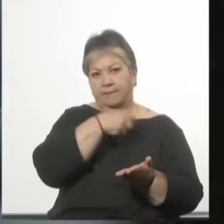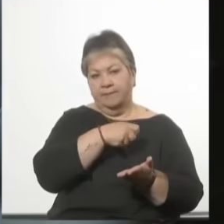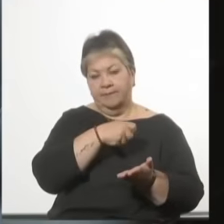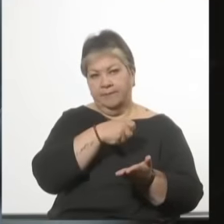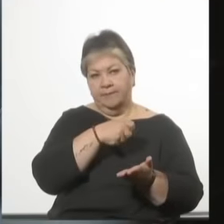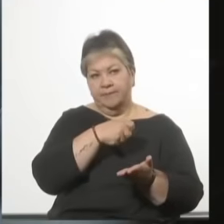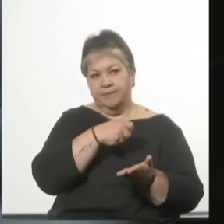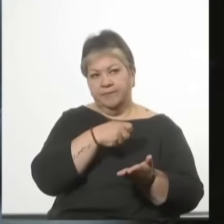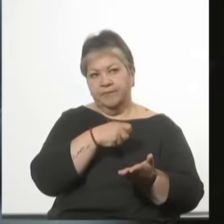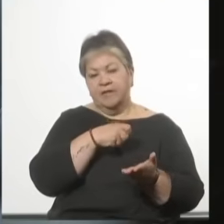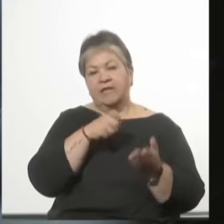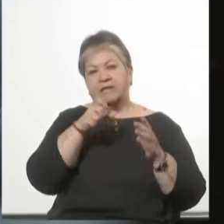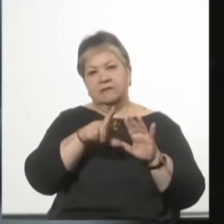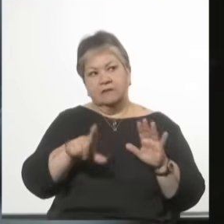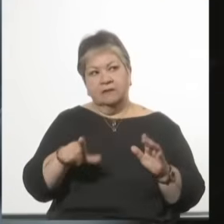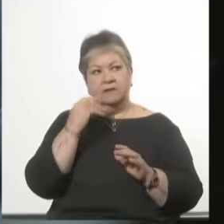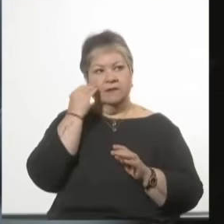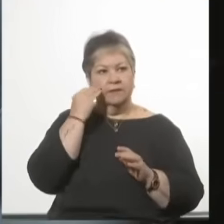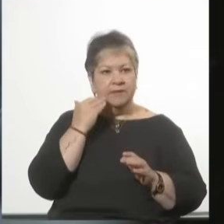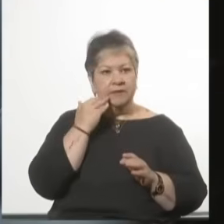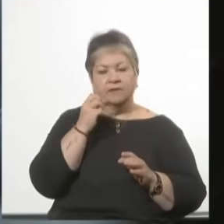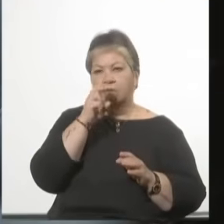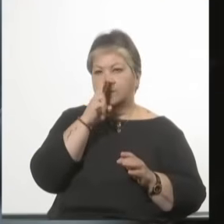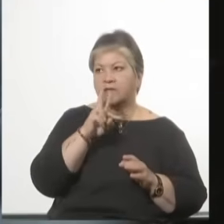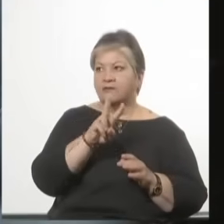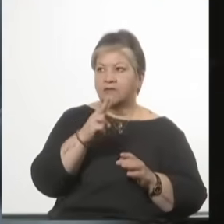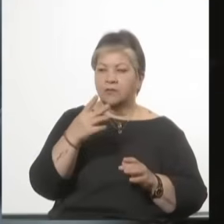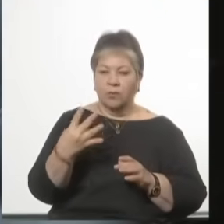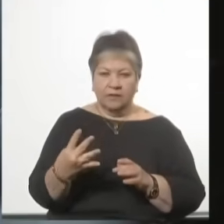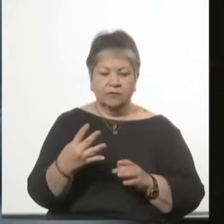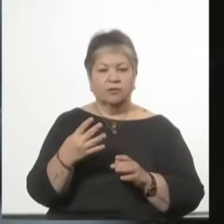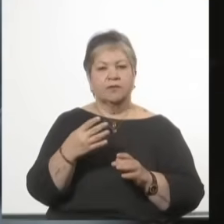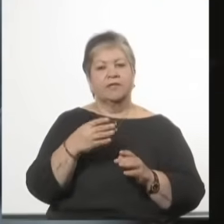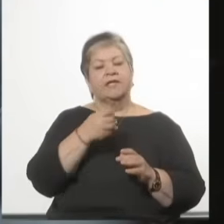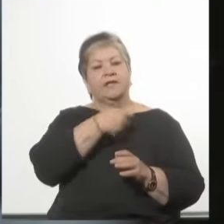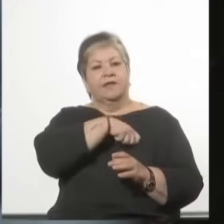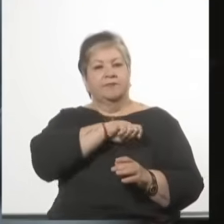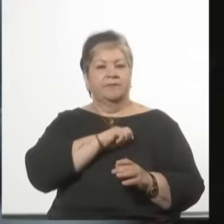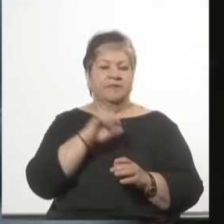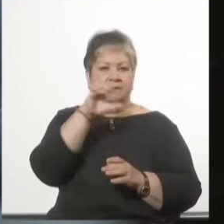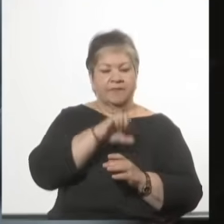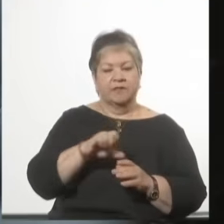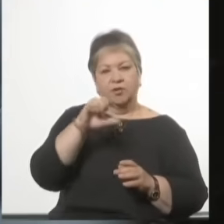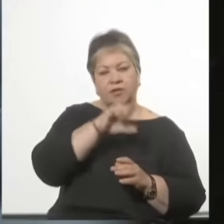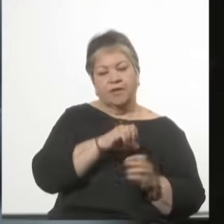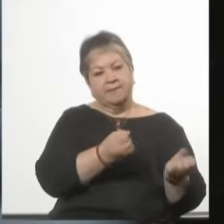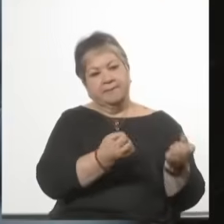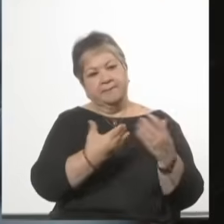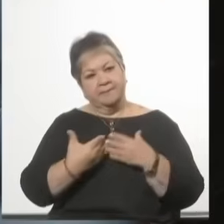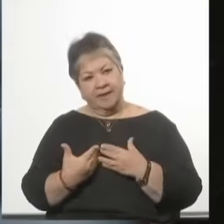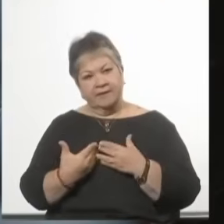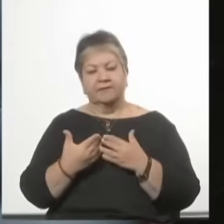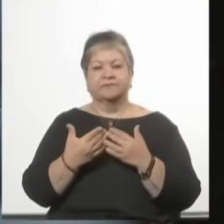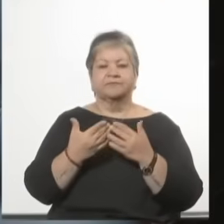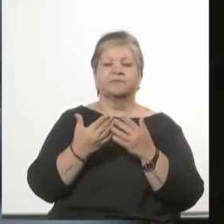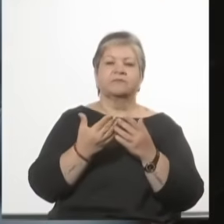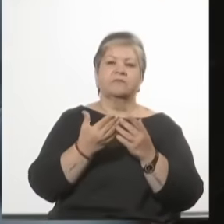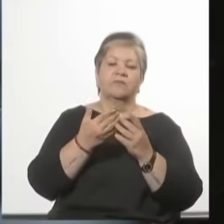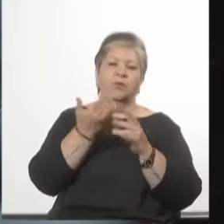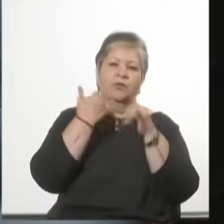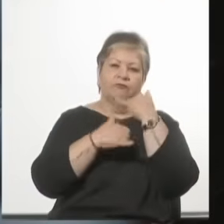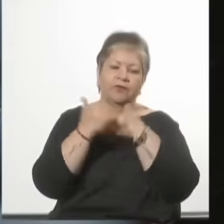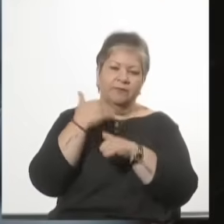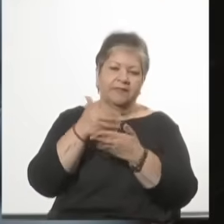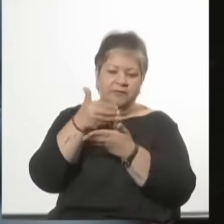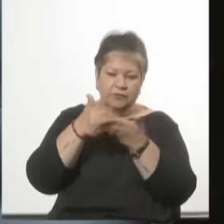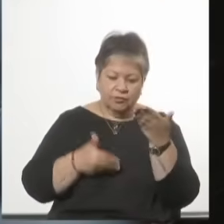cronología. Con fecha 7 de abril de 2024, Cardama envía por mail informe de PIMAR, Pequeños y Medianos Astilleros,